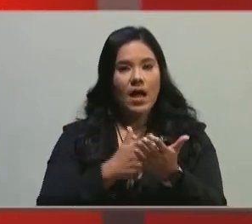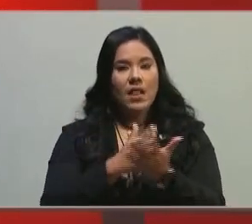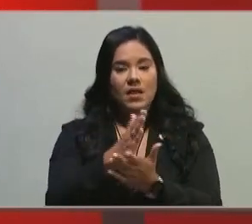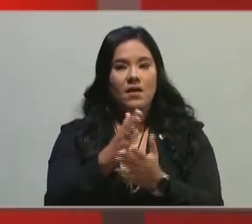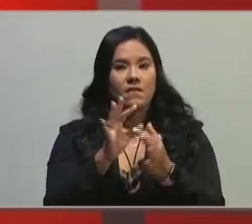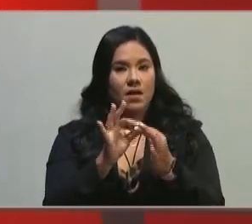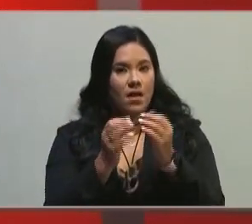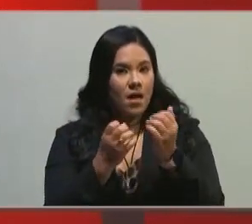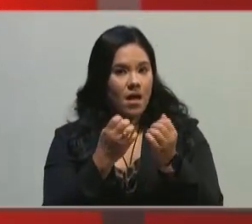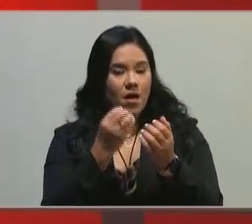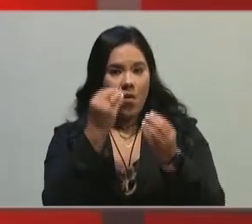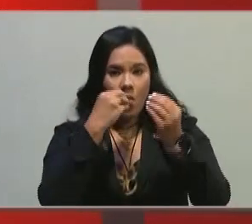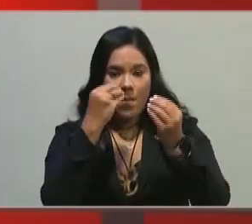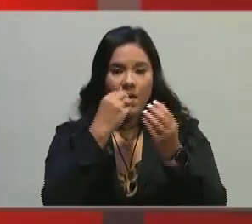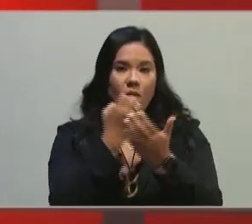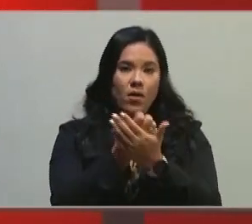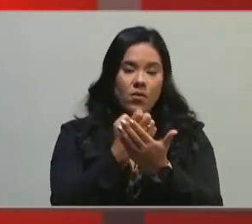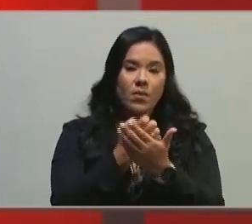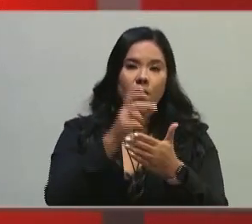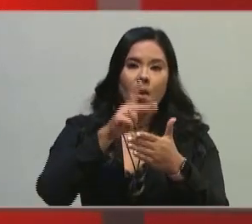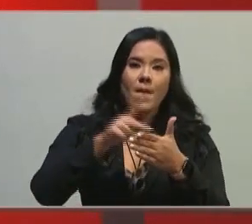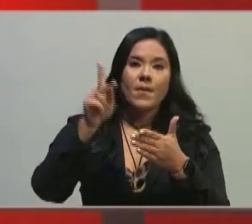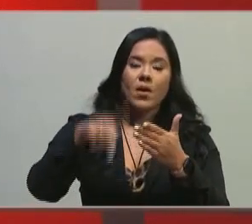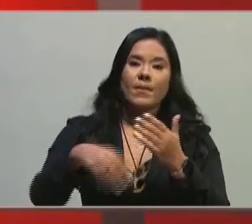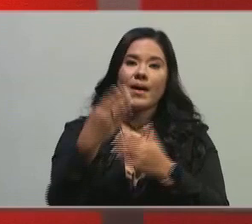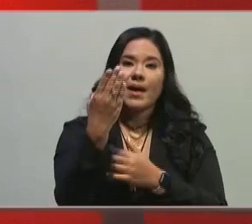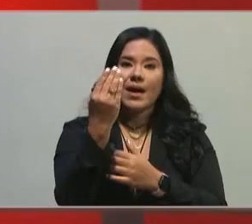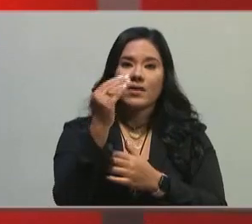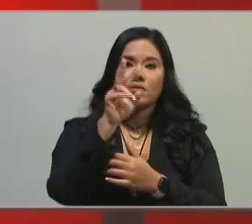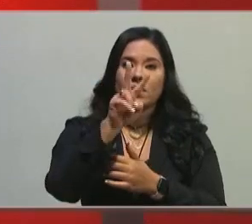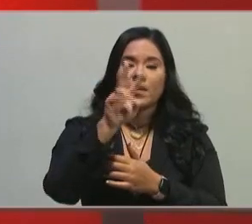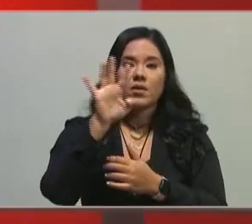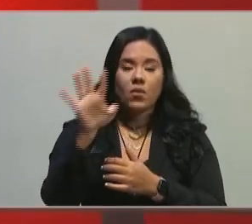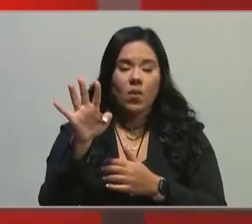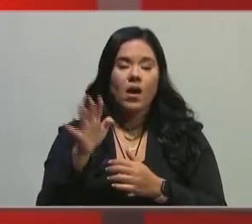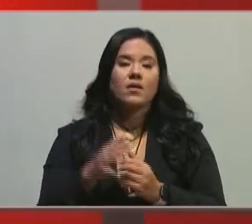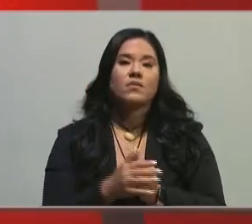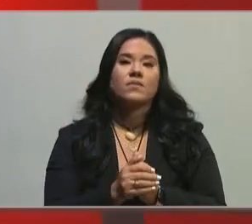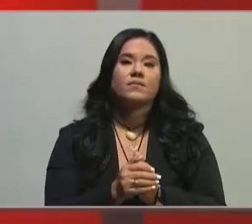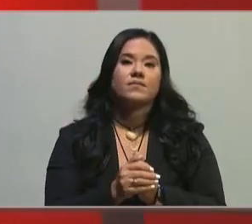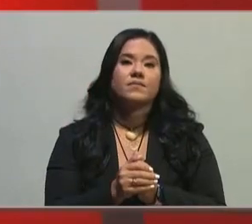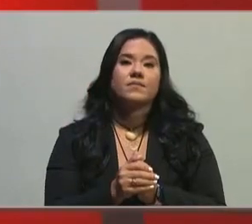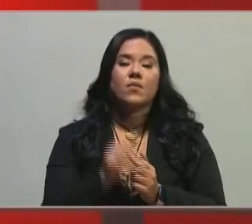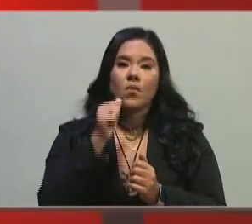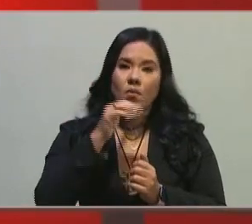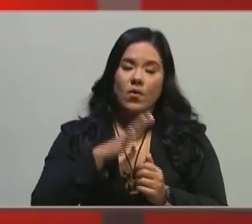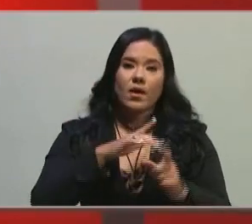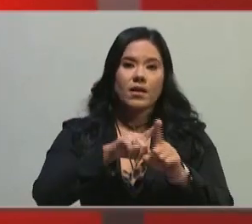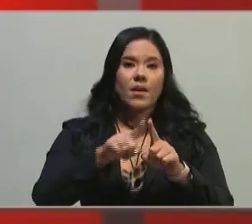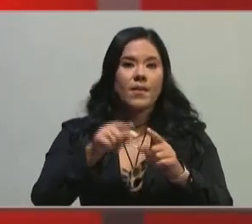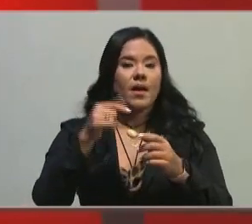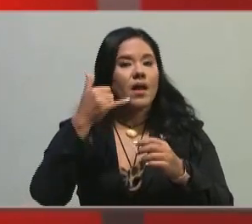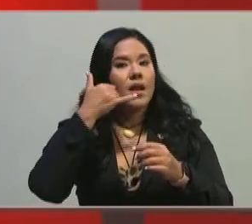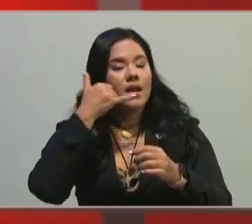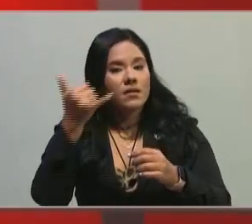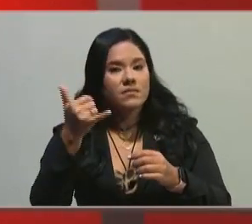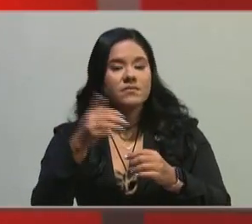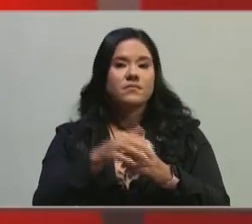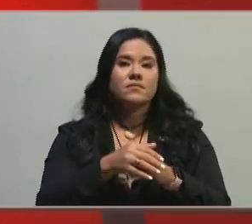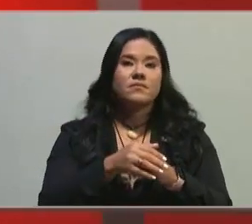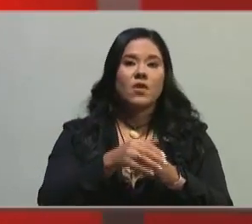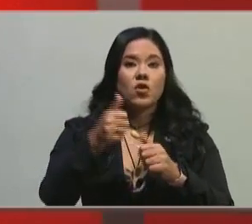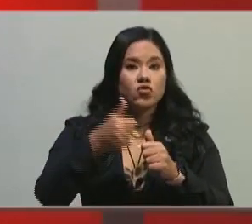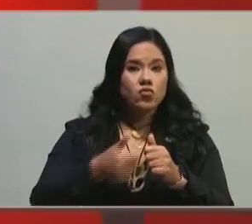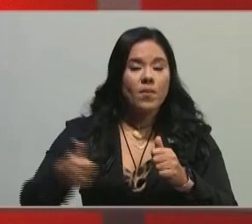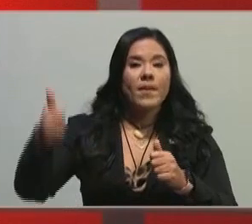comedores económicos también el programa 1424 también a través del programa 1424 que dirige Tony Peña que ha hecho